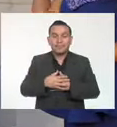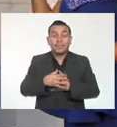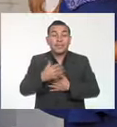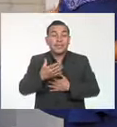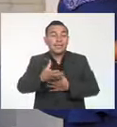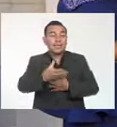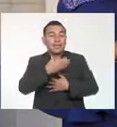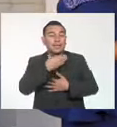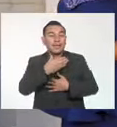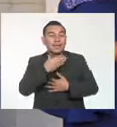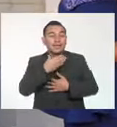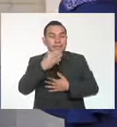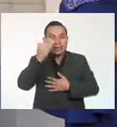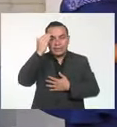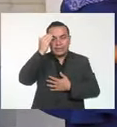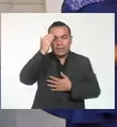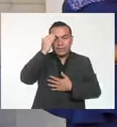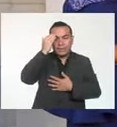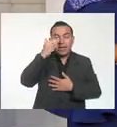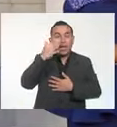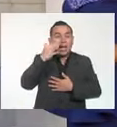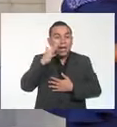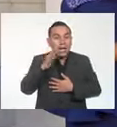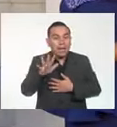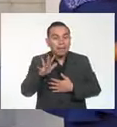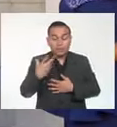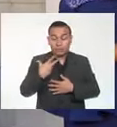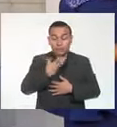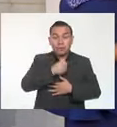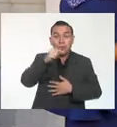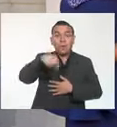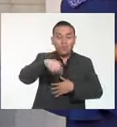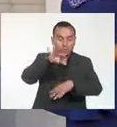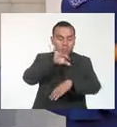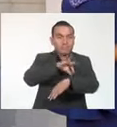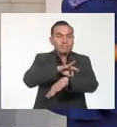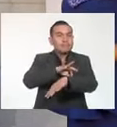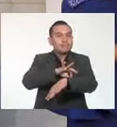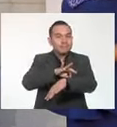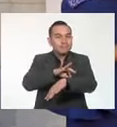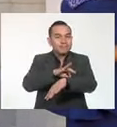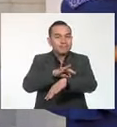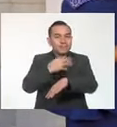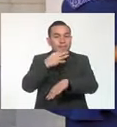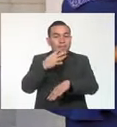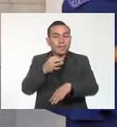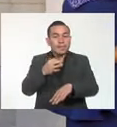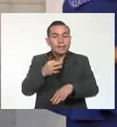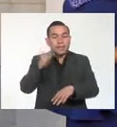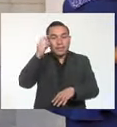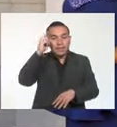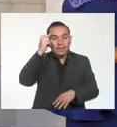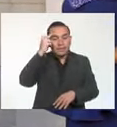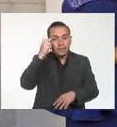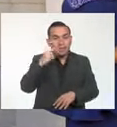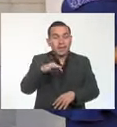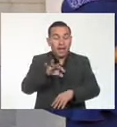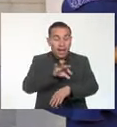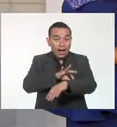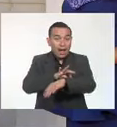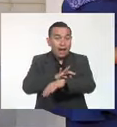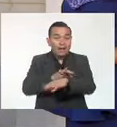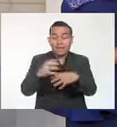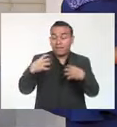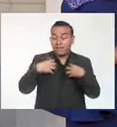es difícil valorar su trascendencia cuando uno está viviendo el momento, cuando uno está dentro de él, incluso en nuestra